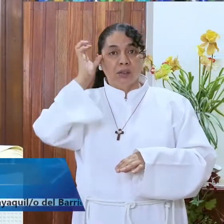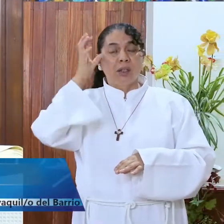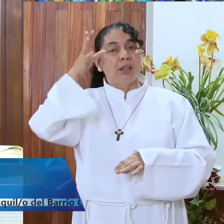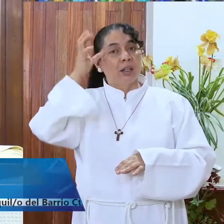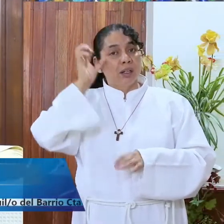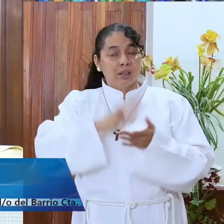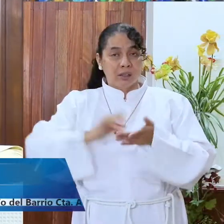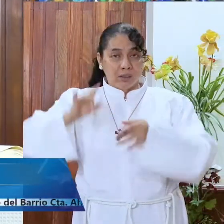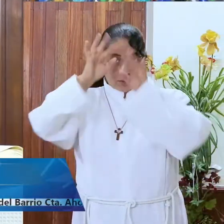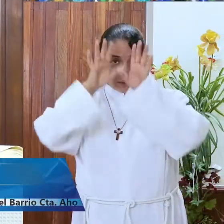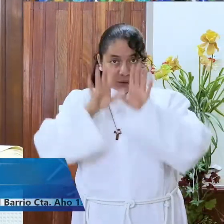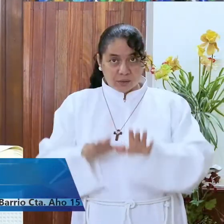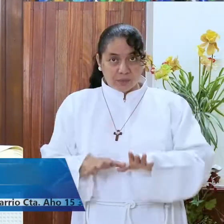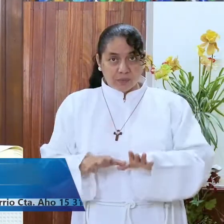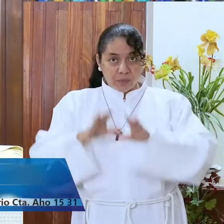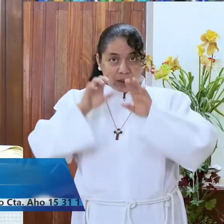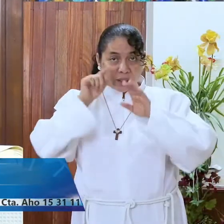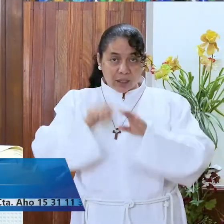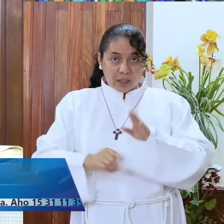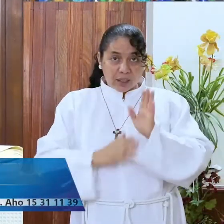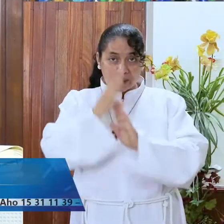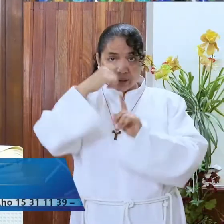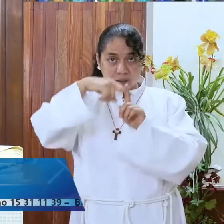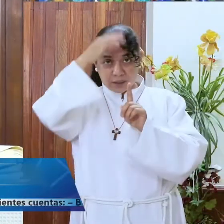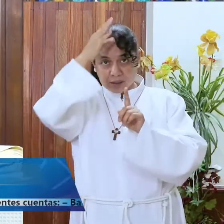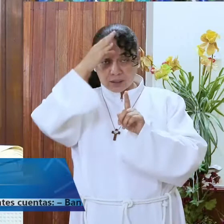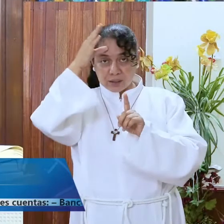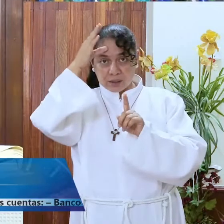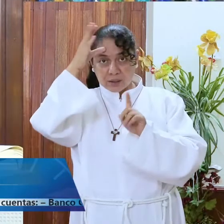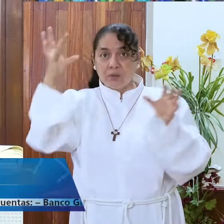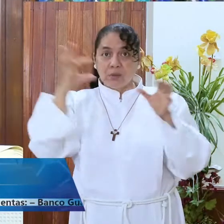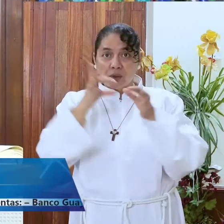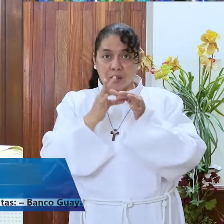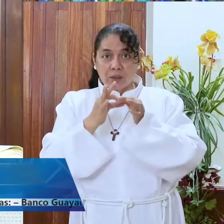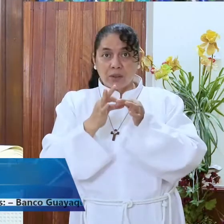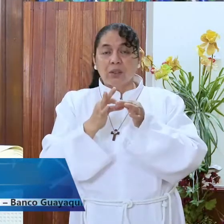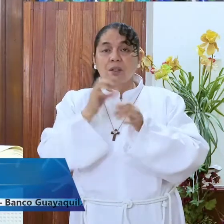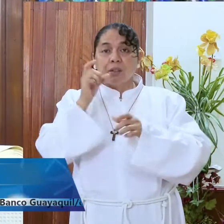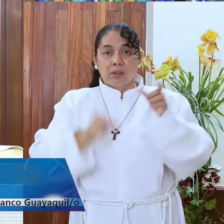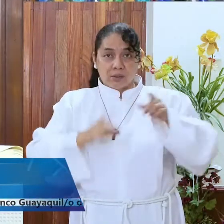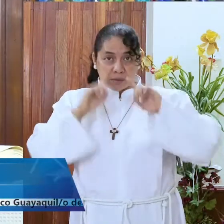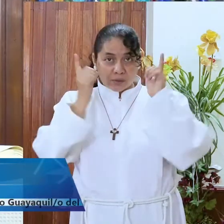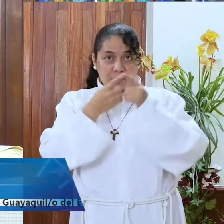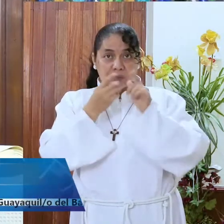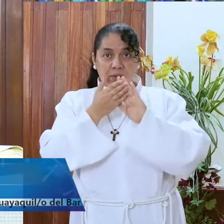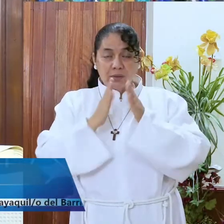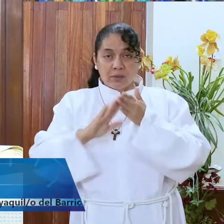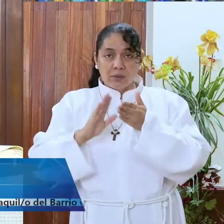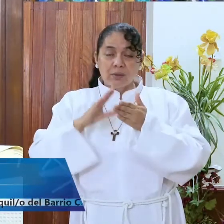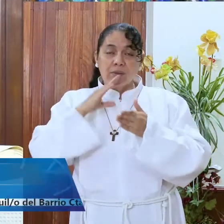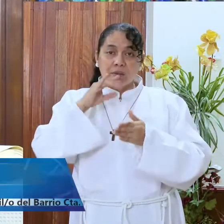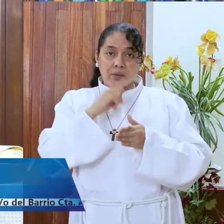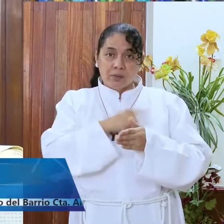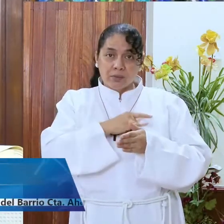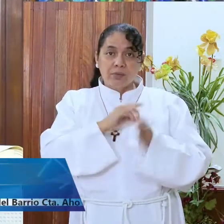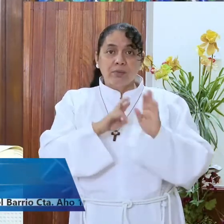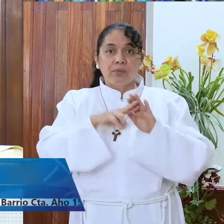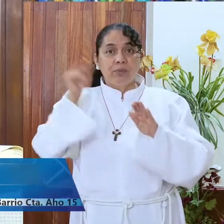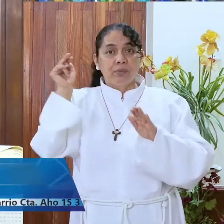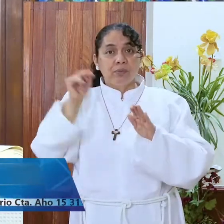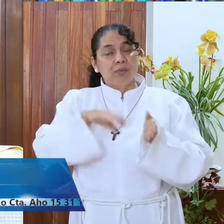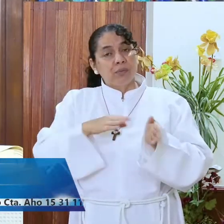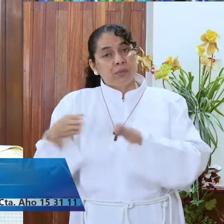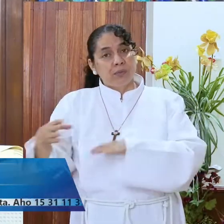cree en el espíritu santo en esta iglesia católica en la comunión de los santos en el perdón de los pecados en la